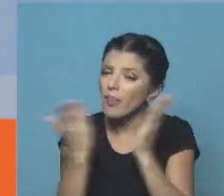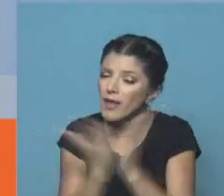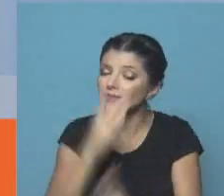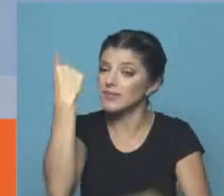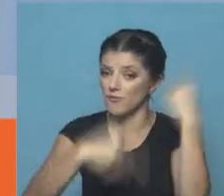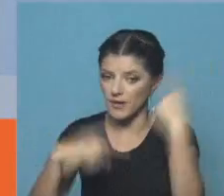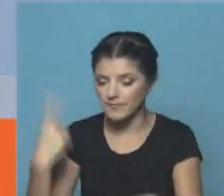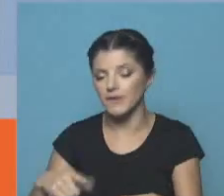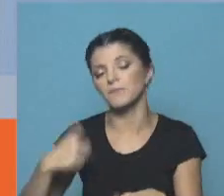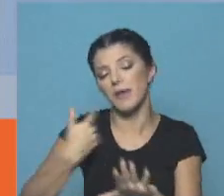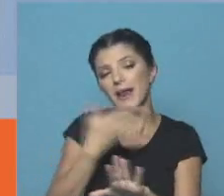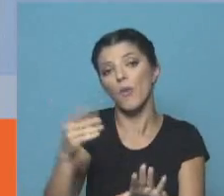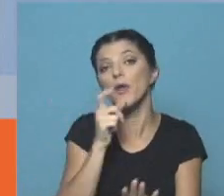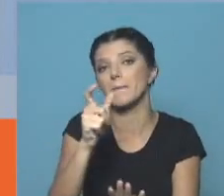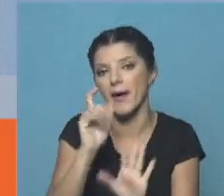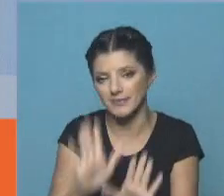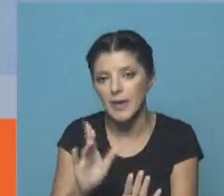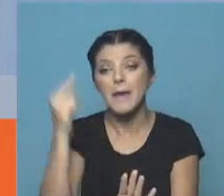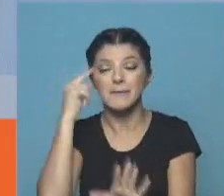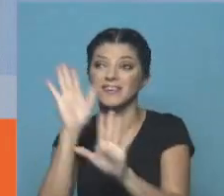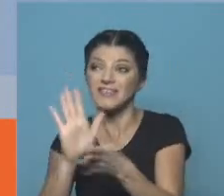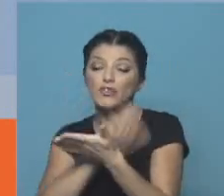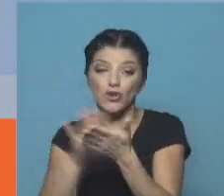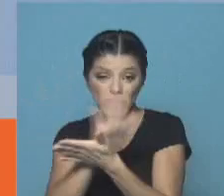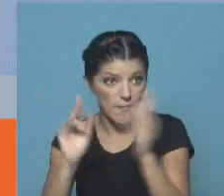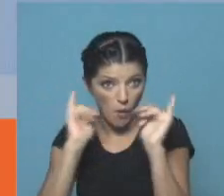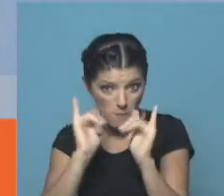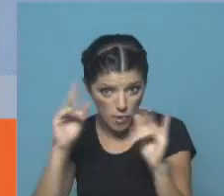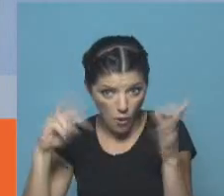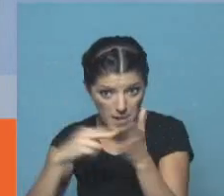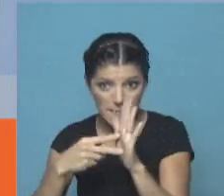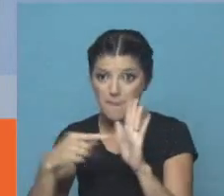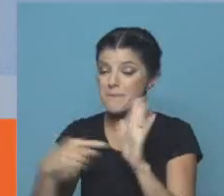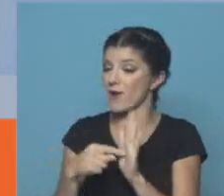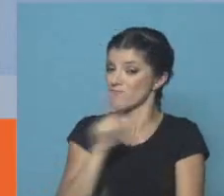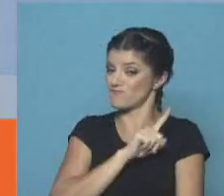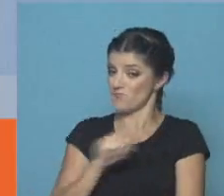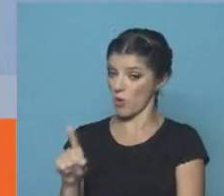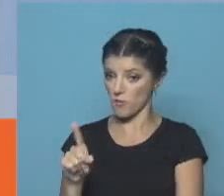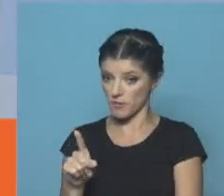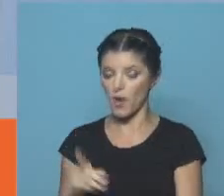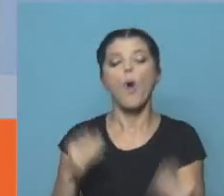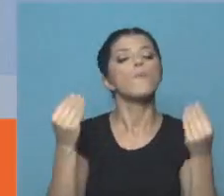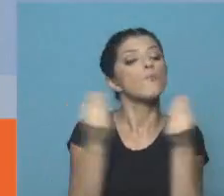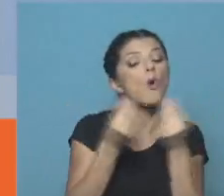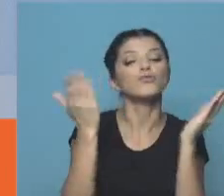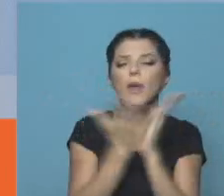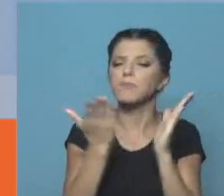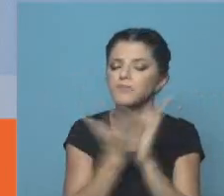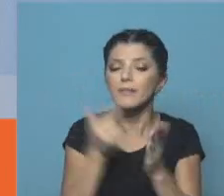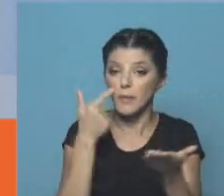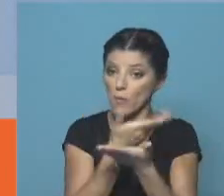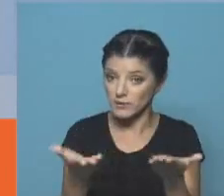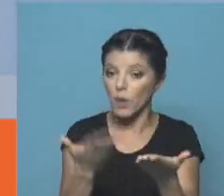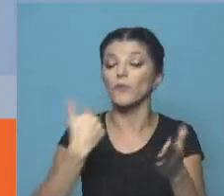tiene tendencia a dar porque piensa que así se va a resolver el problema y no es. Porque hay muchos estudios que muestran que cuanto más uno